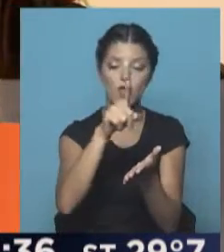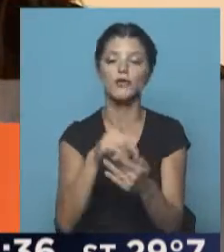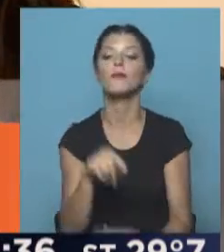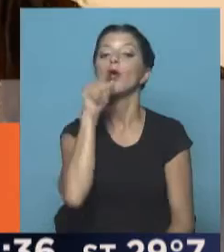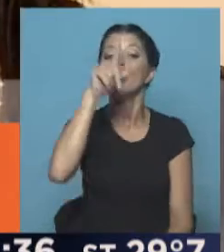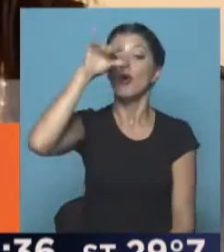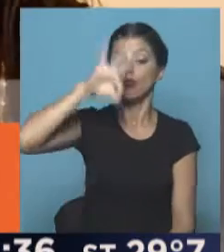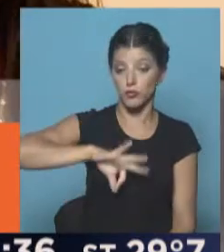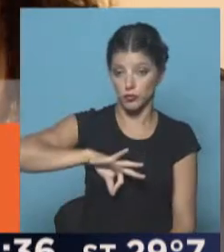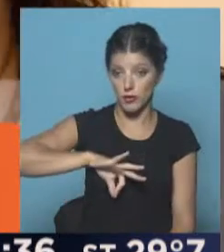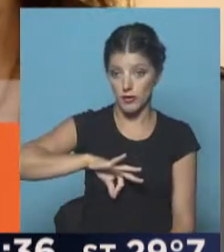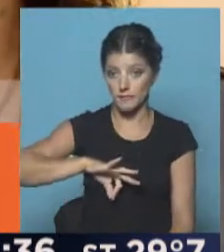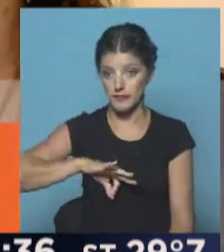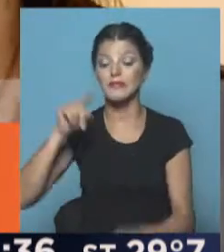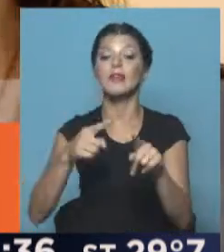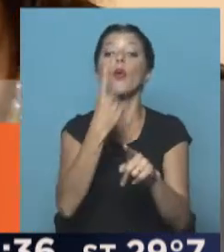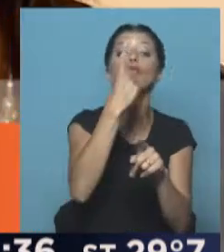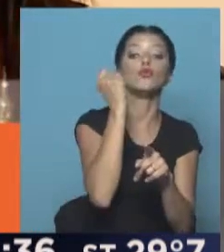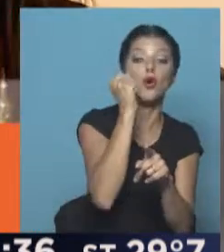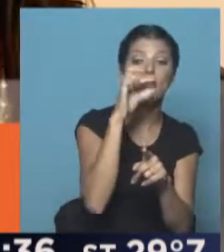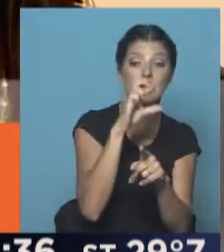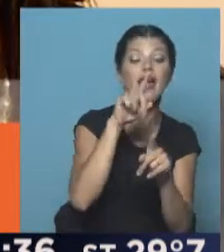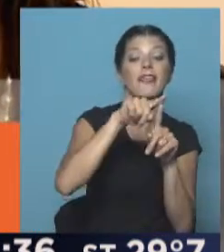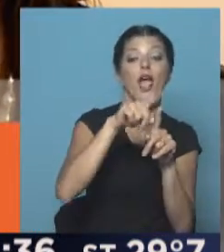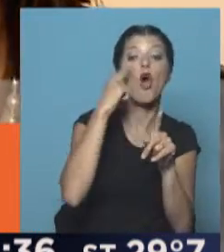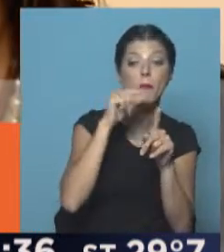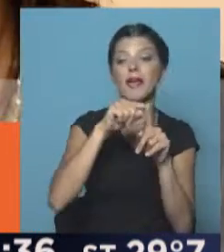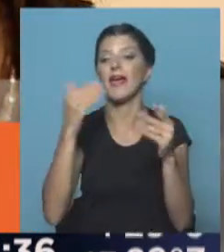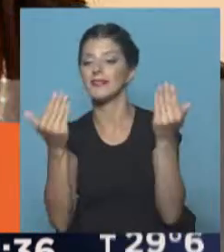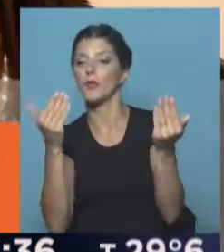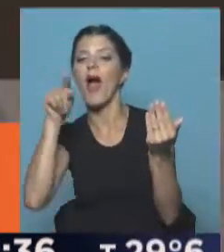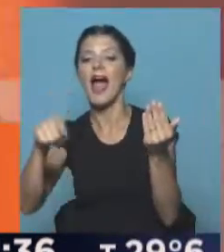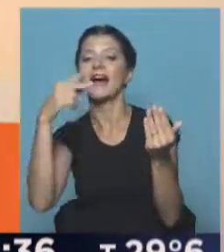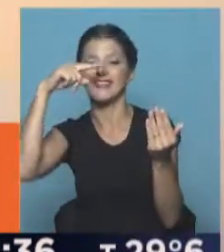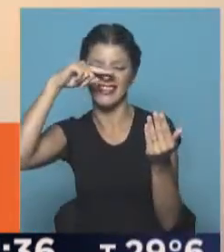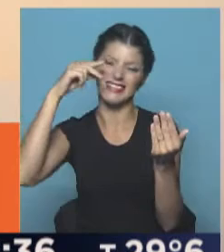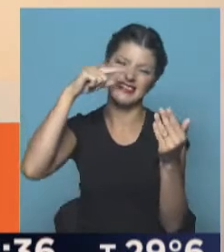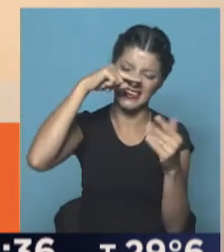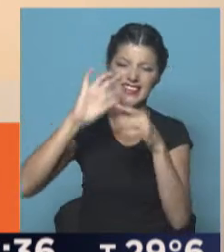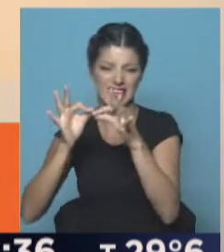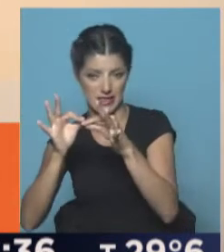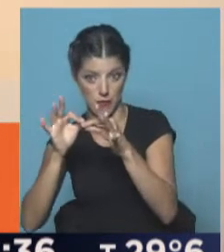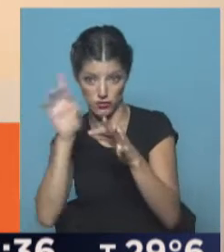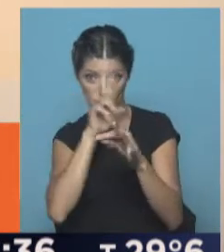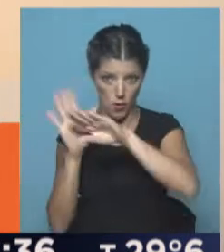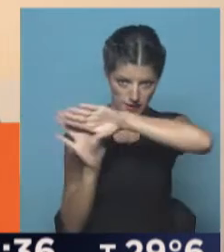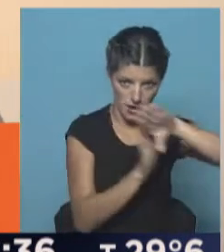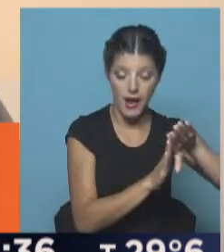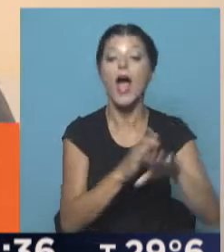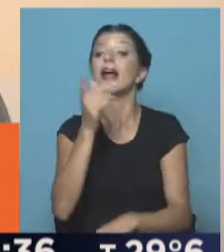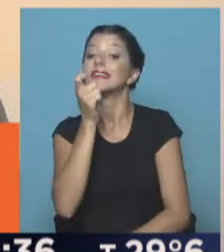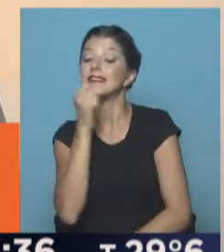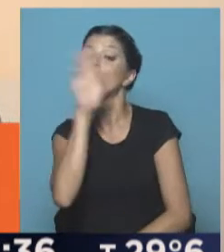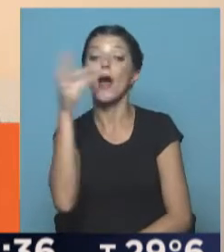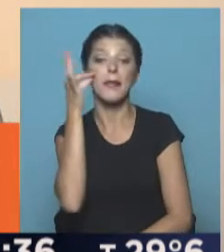por cada dólar que gana un hombre, gana 77 o 79 centavos de dólar. Mientras que una mujer latina o una mujer negra